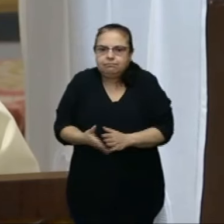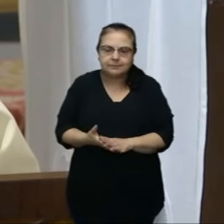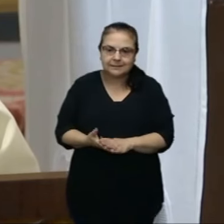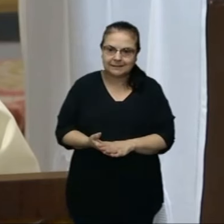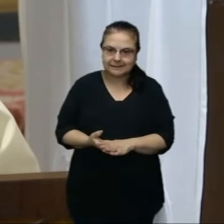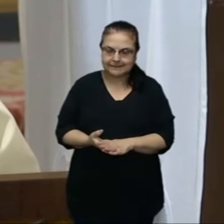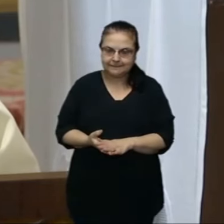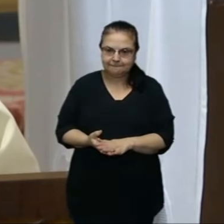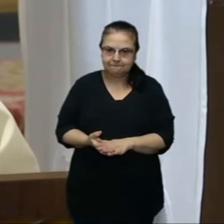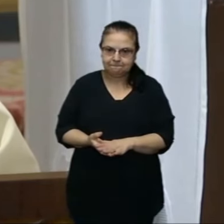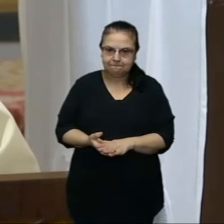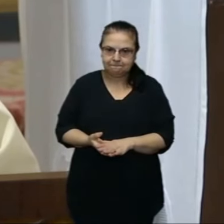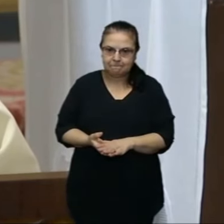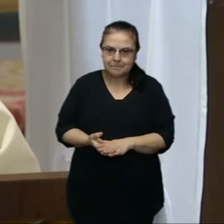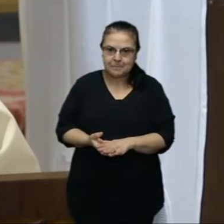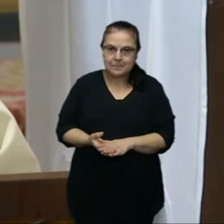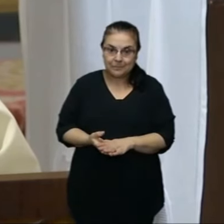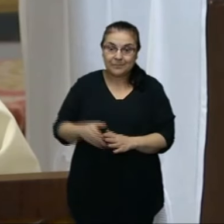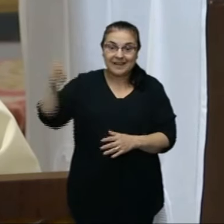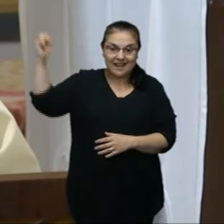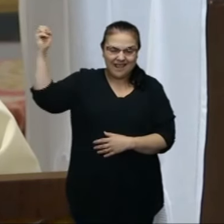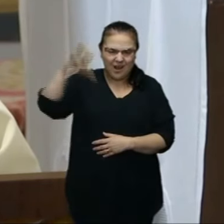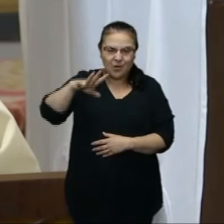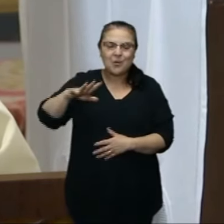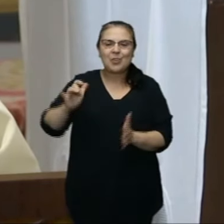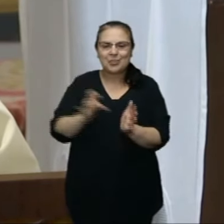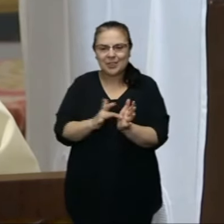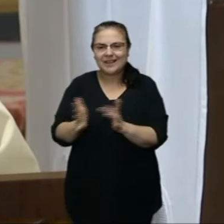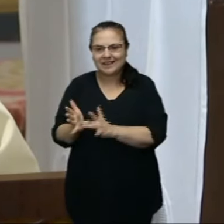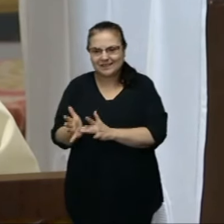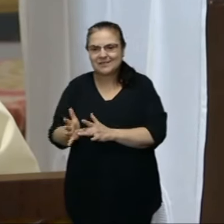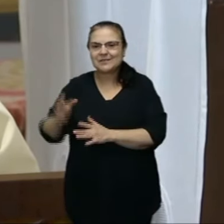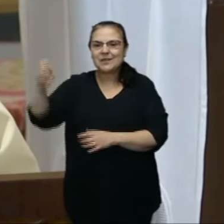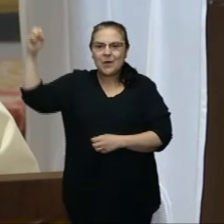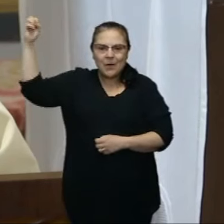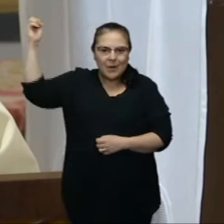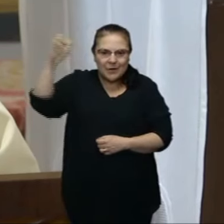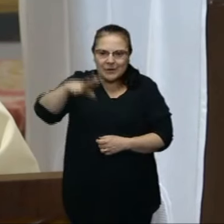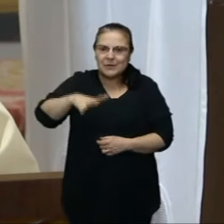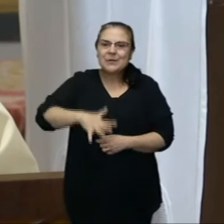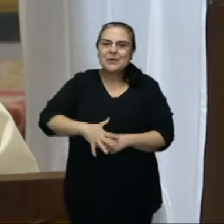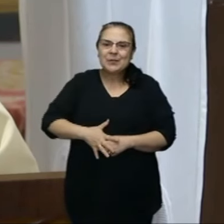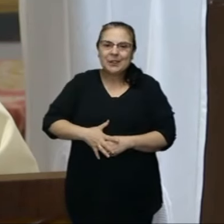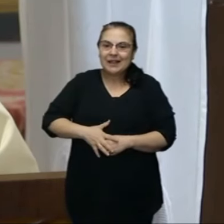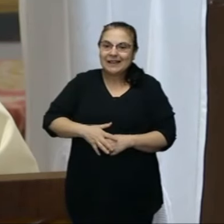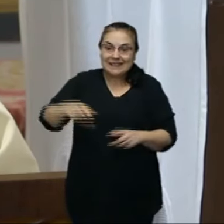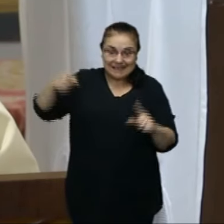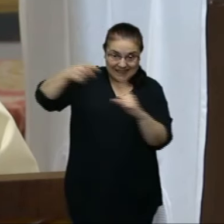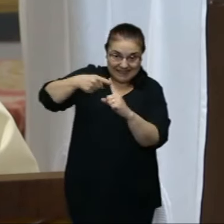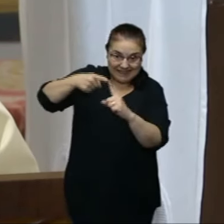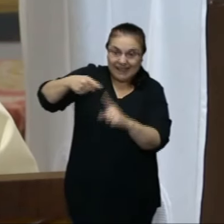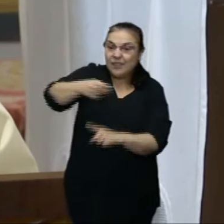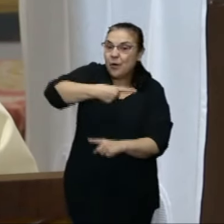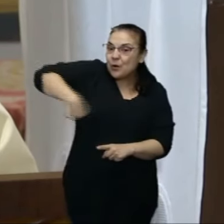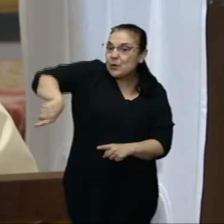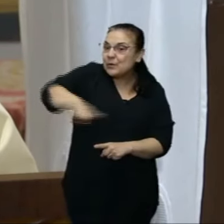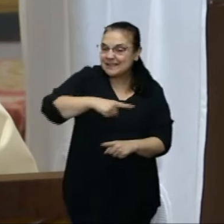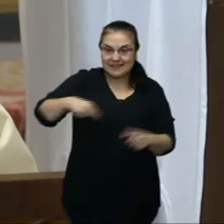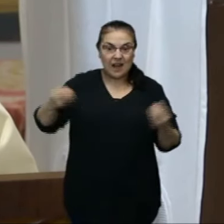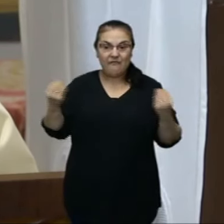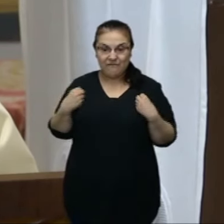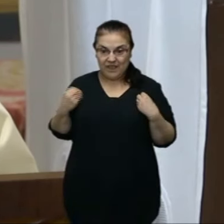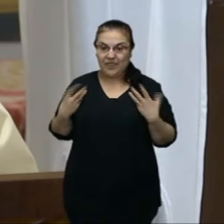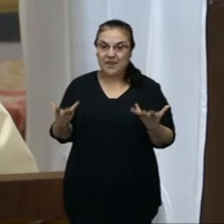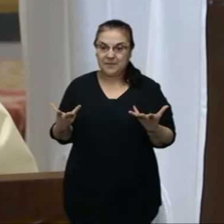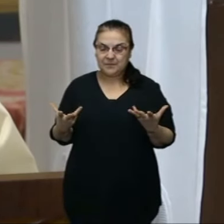coscorrones. Es la luz de Cristo la que ilumina el sentido de nuestra vida desde el punto de vista ético,